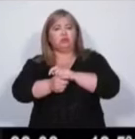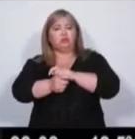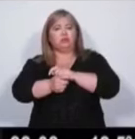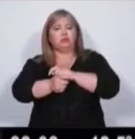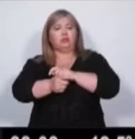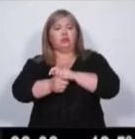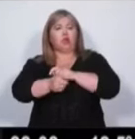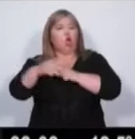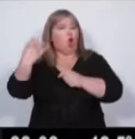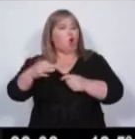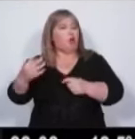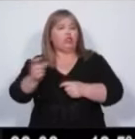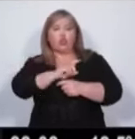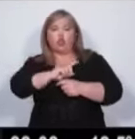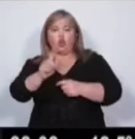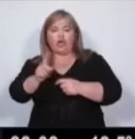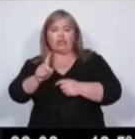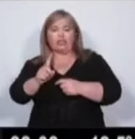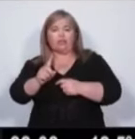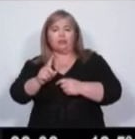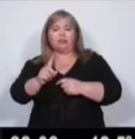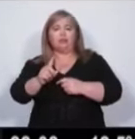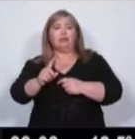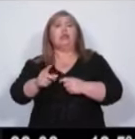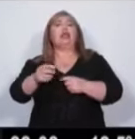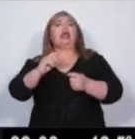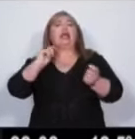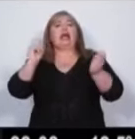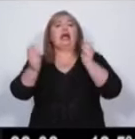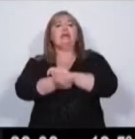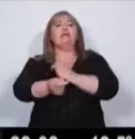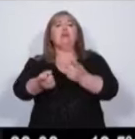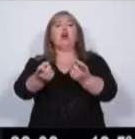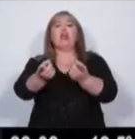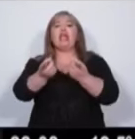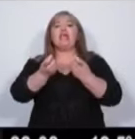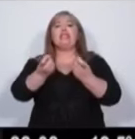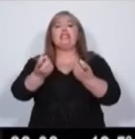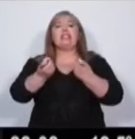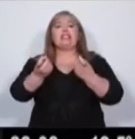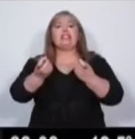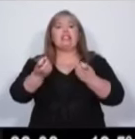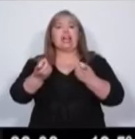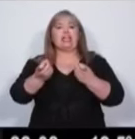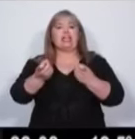una obligación, es una necesidad a esta altura del partido.